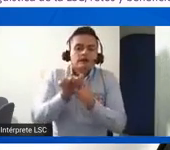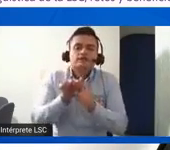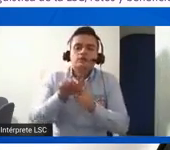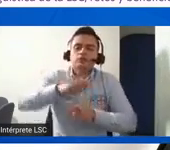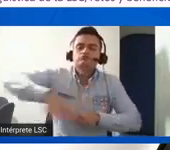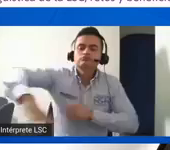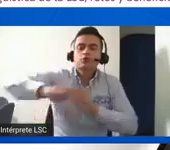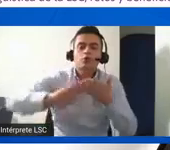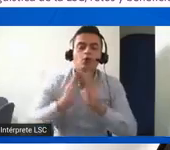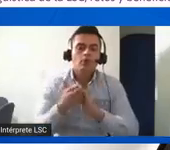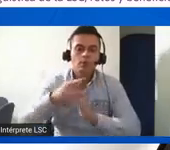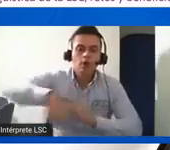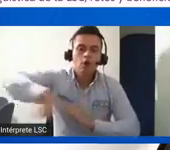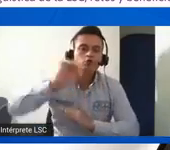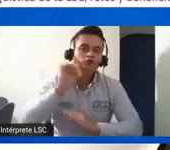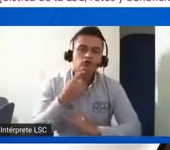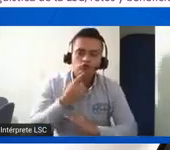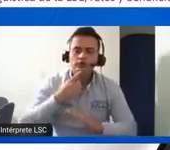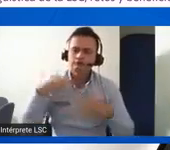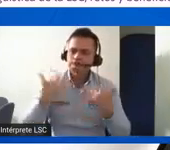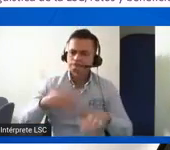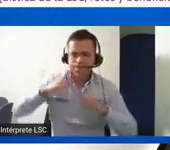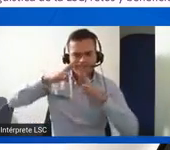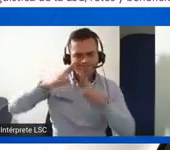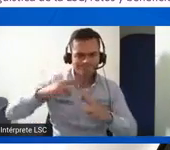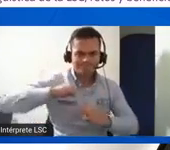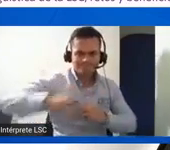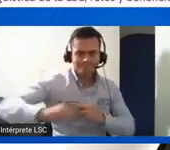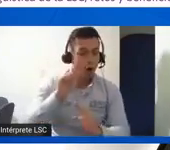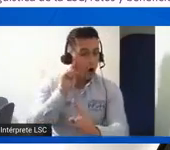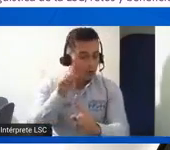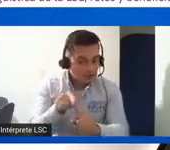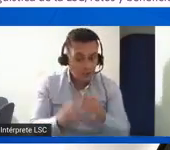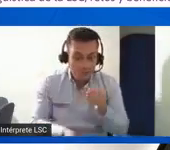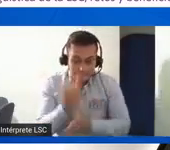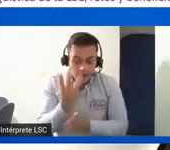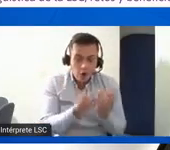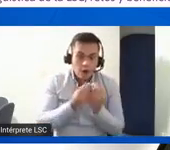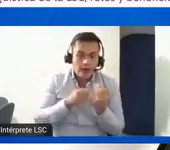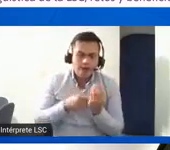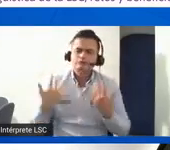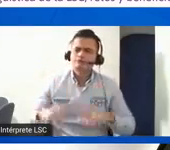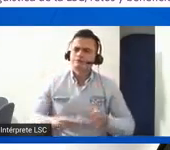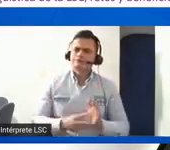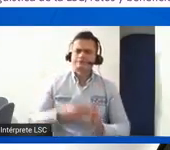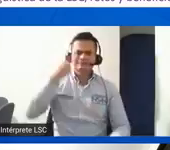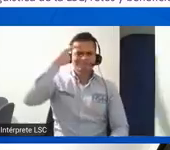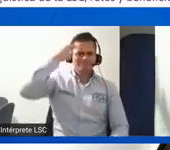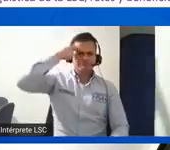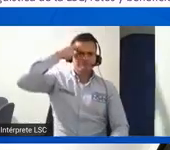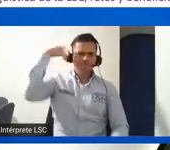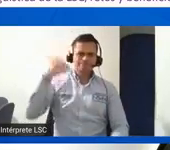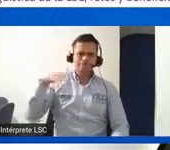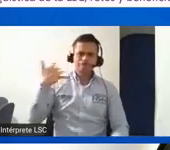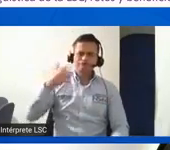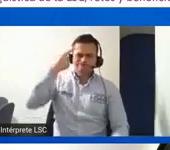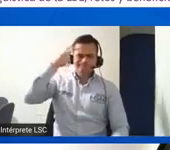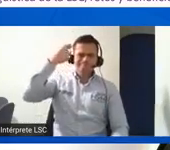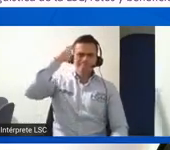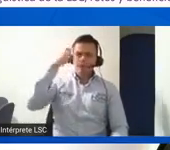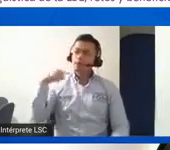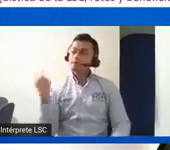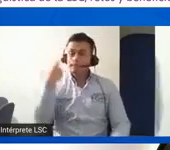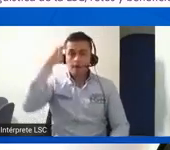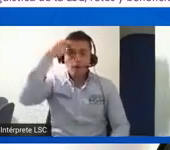esta comunidad es una, digámoslo así, es un reto para muchos porque es